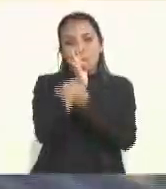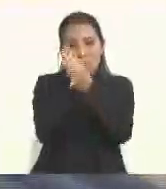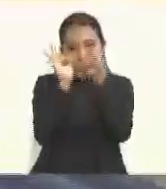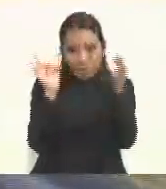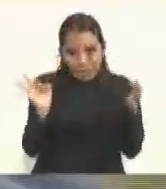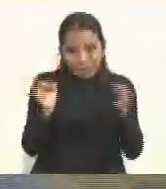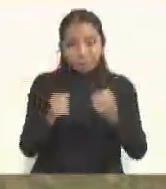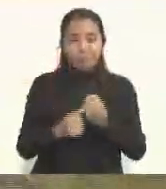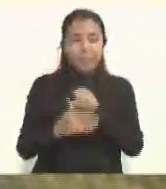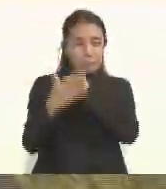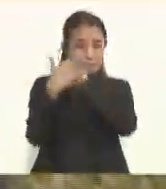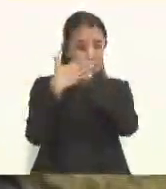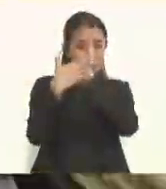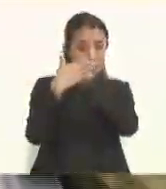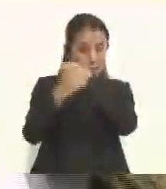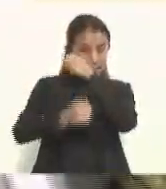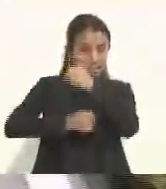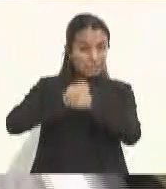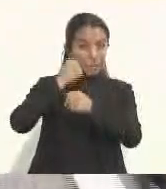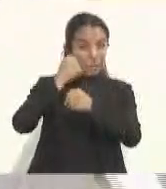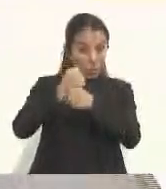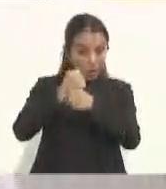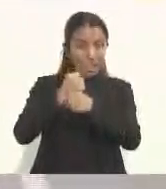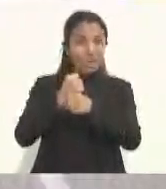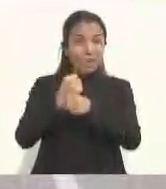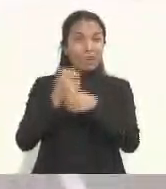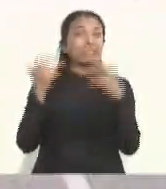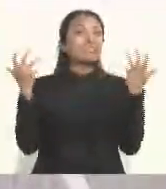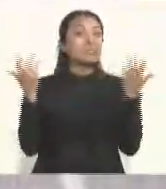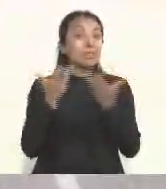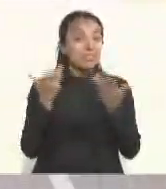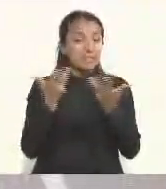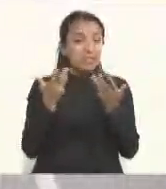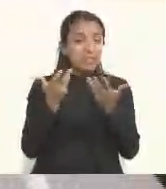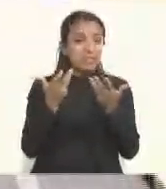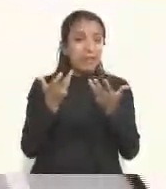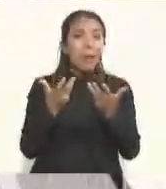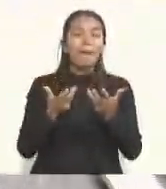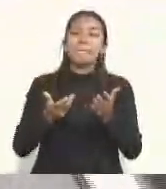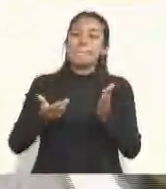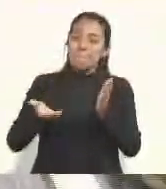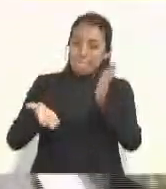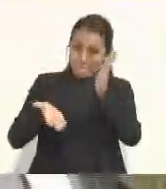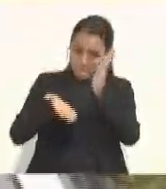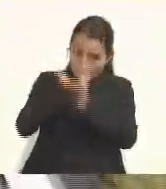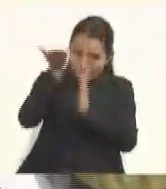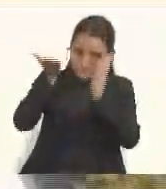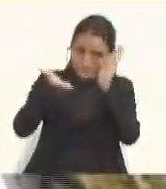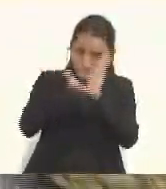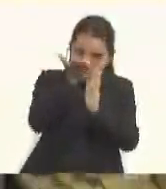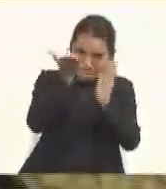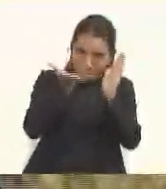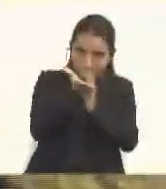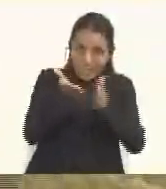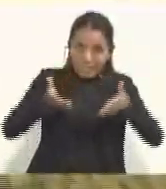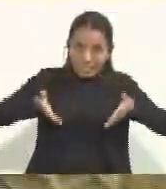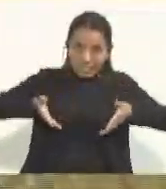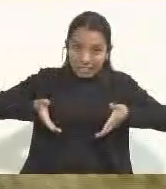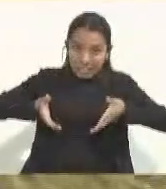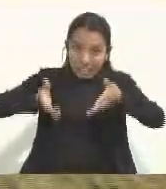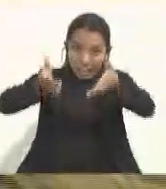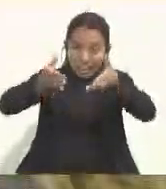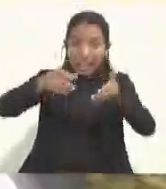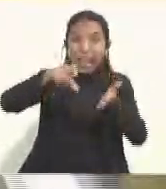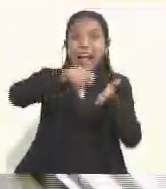el reencarpetamiento del bulevar Jalapa-Coatepec, con lo que se pretende mejorar la vialidad y hacerla más